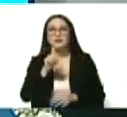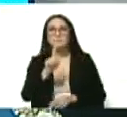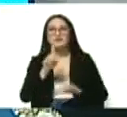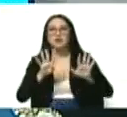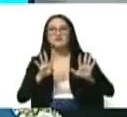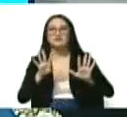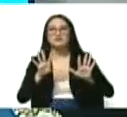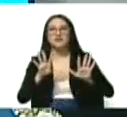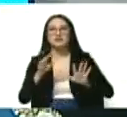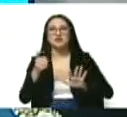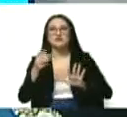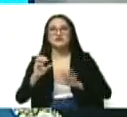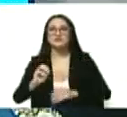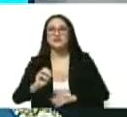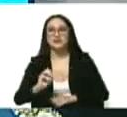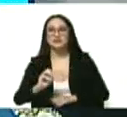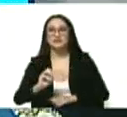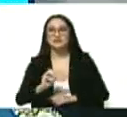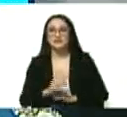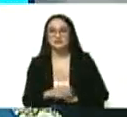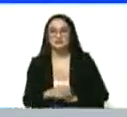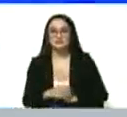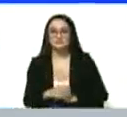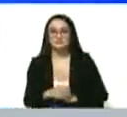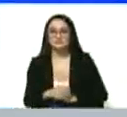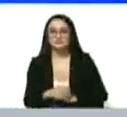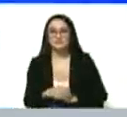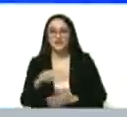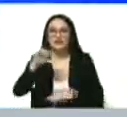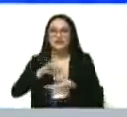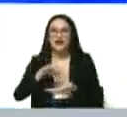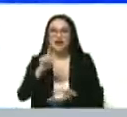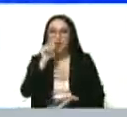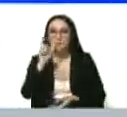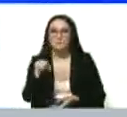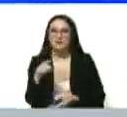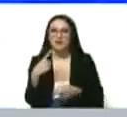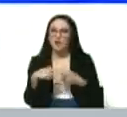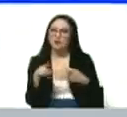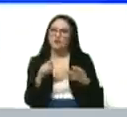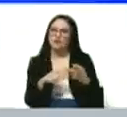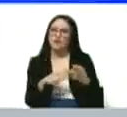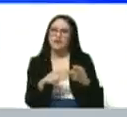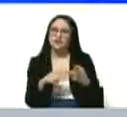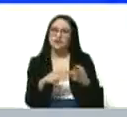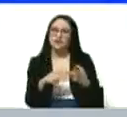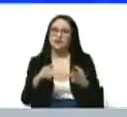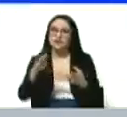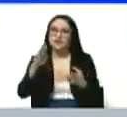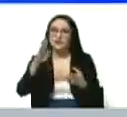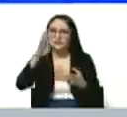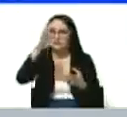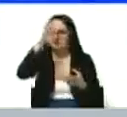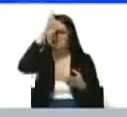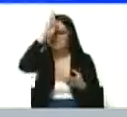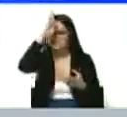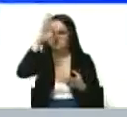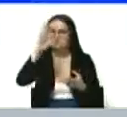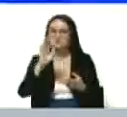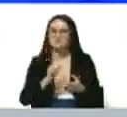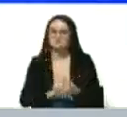1960, Dr. Fuad Rouhani de Irán, Dr. Talat al-Shaybani de Irak, Ahmed Said Omar